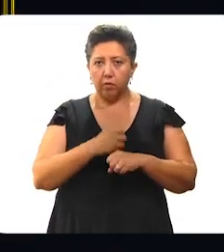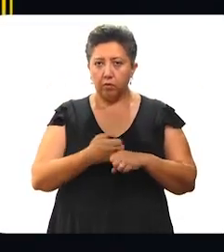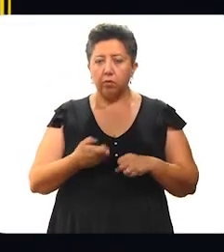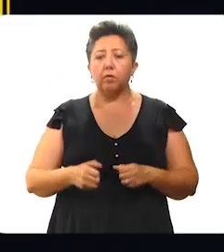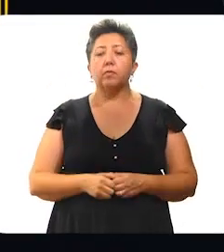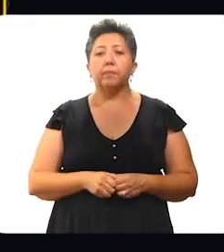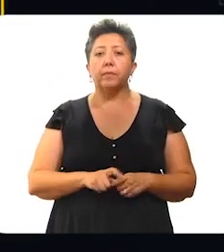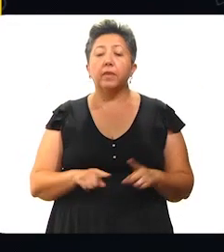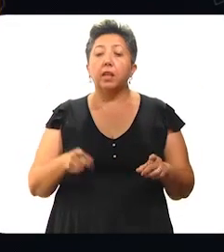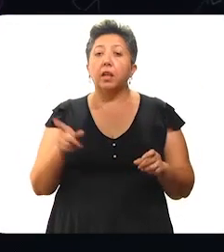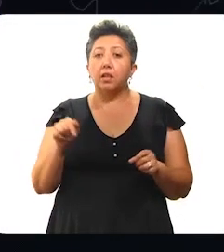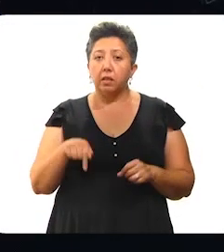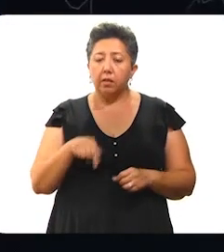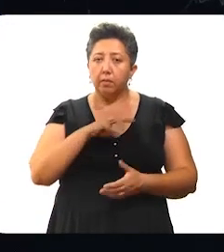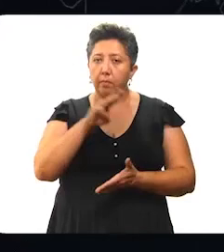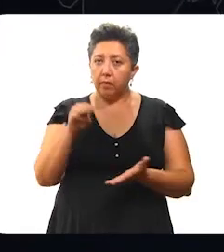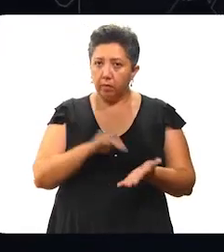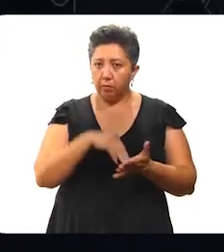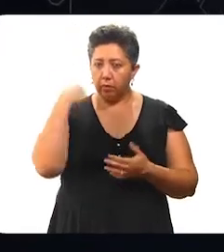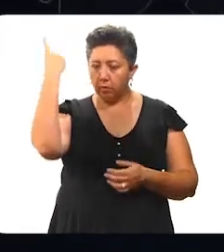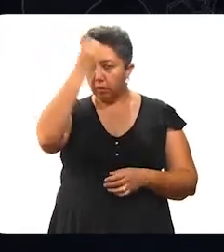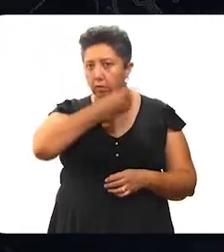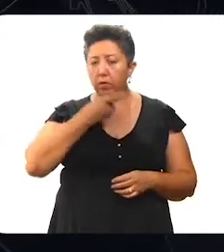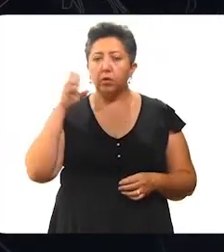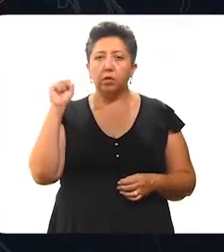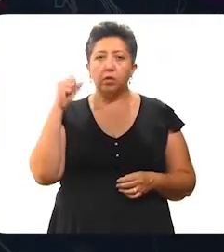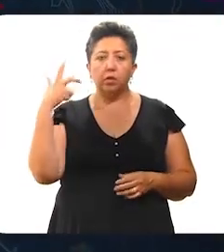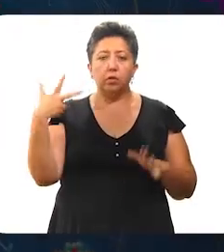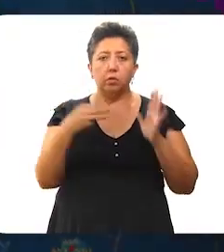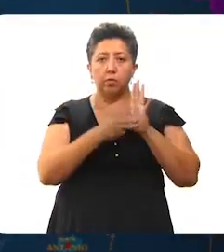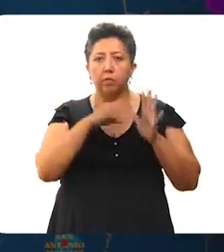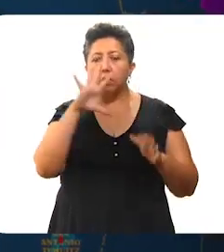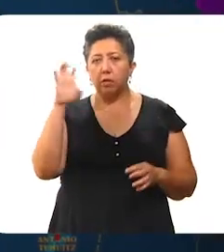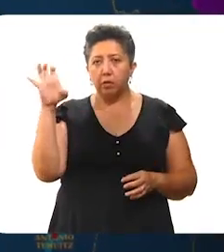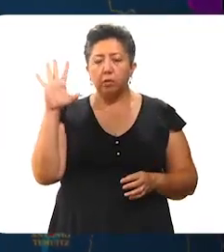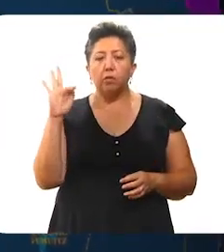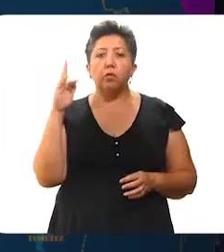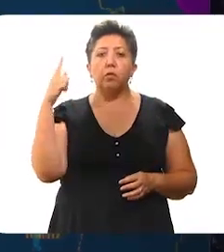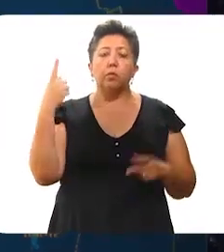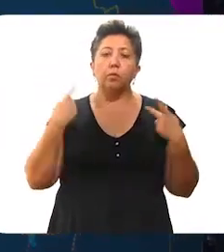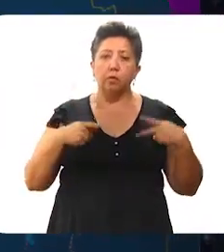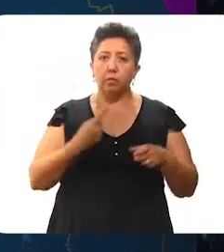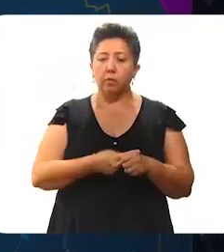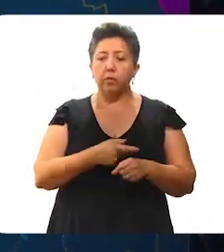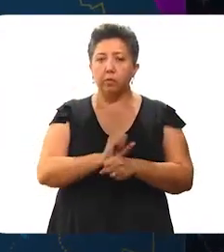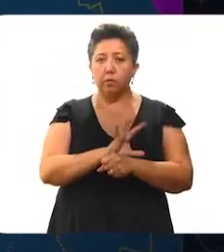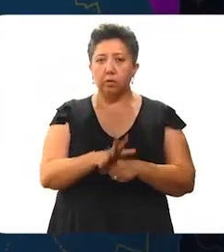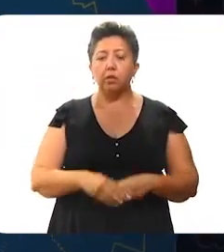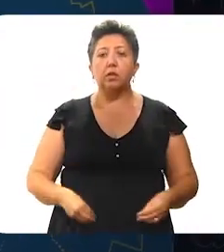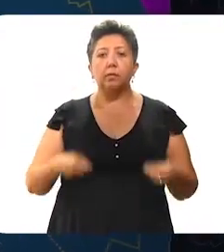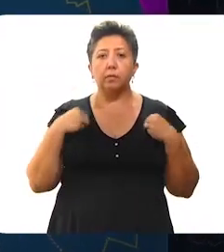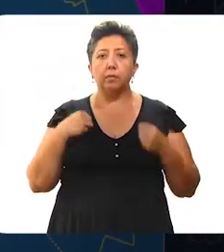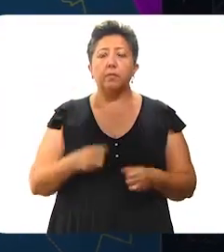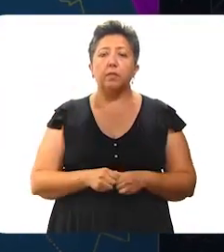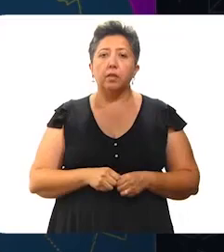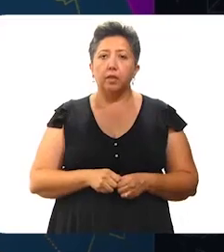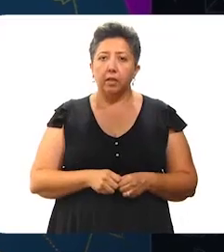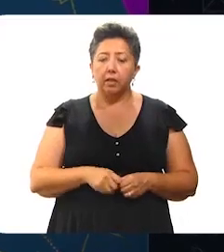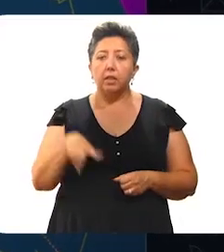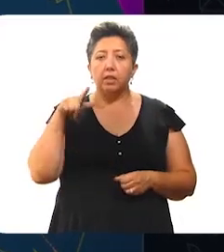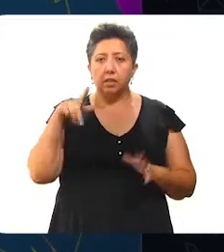estado. Específicamente en Mérida se han diagnosticado 68.541 personas contagiadas de coronavirus, que